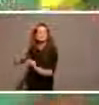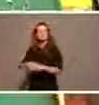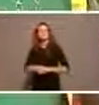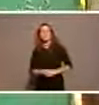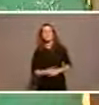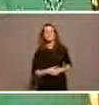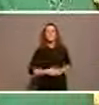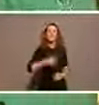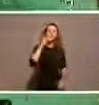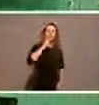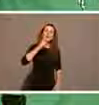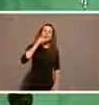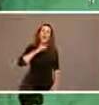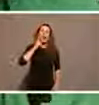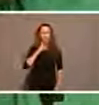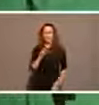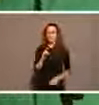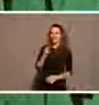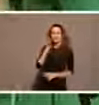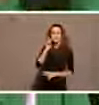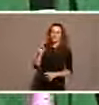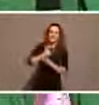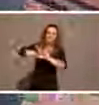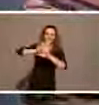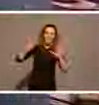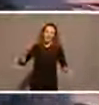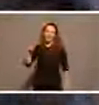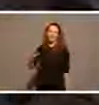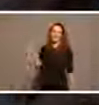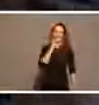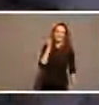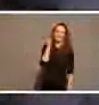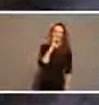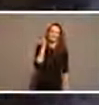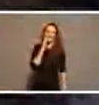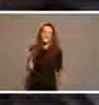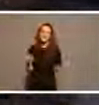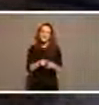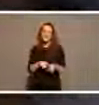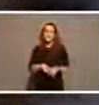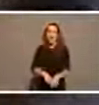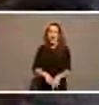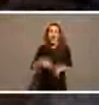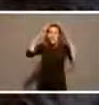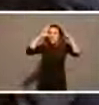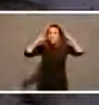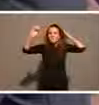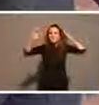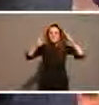consejeros. Rajoy, se te vio el plumero y eres un facha como tejero.